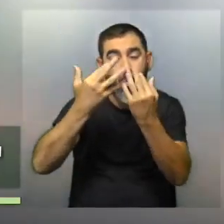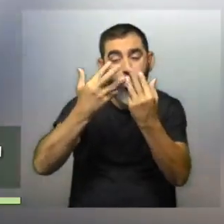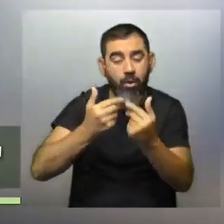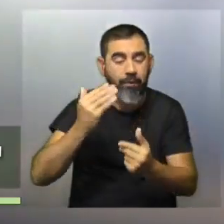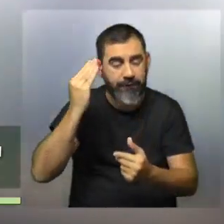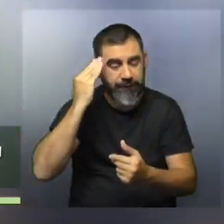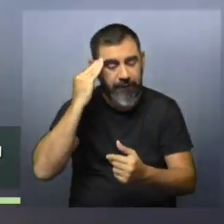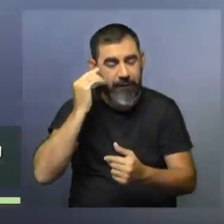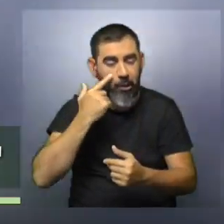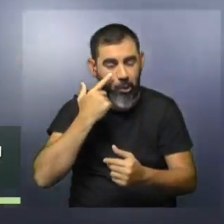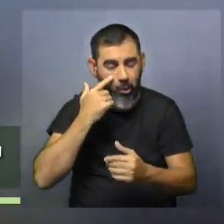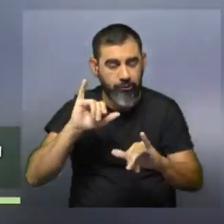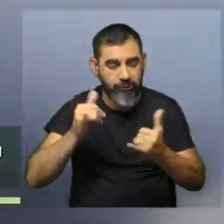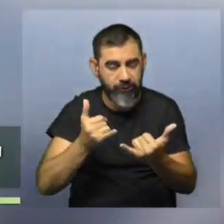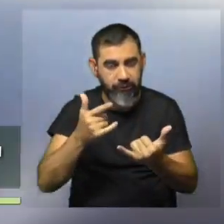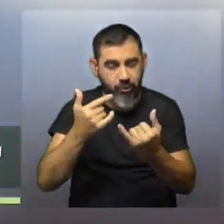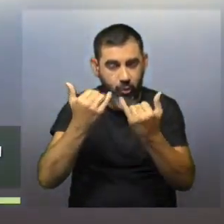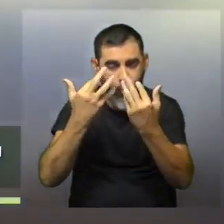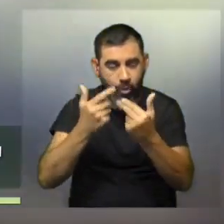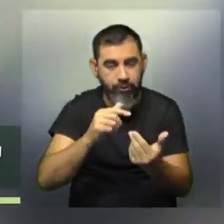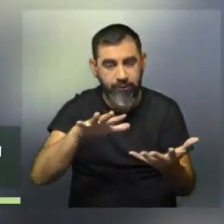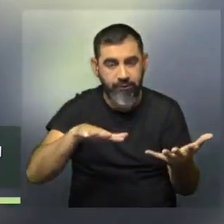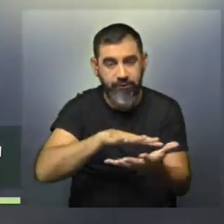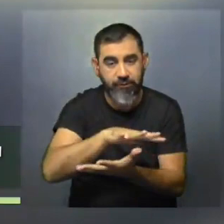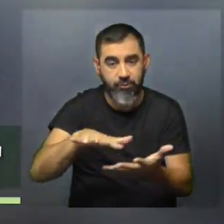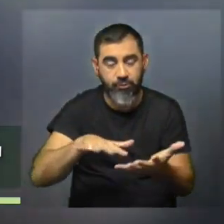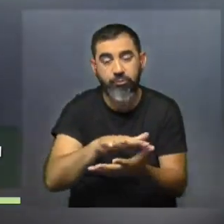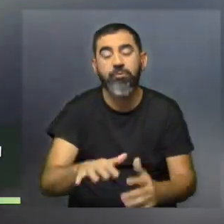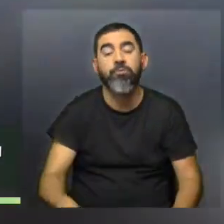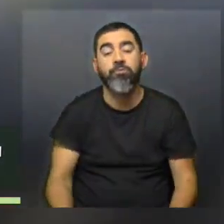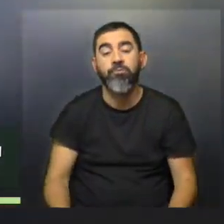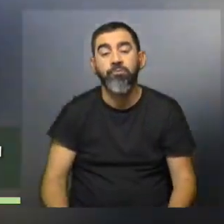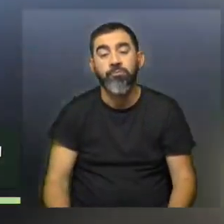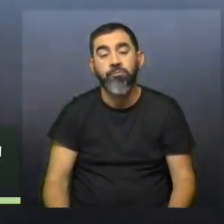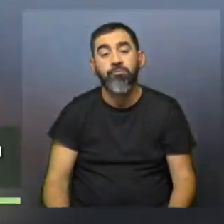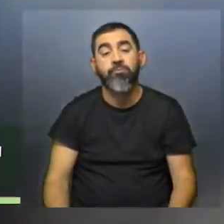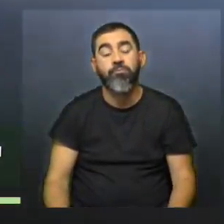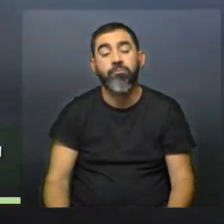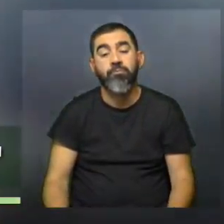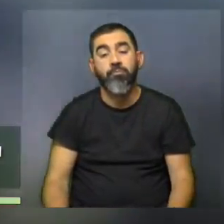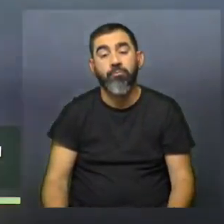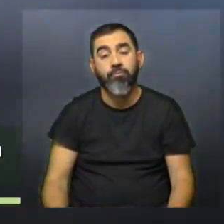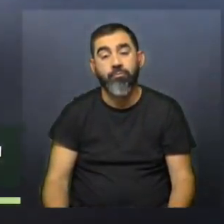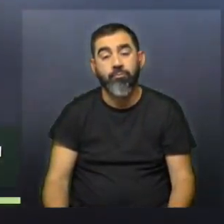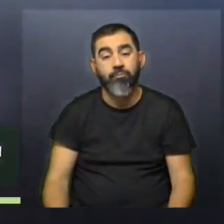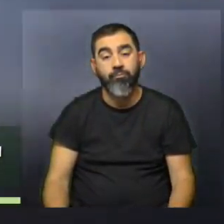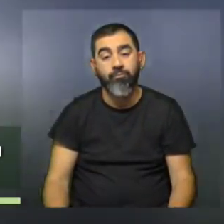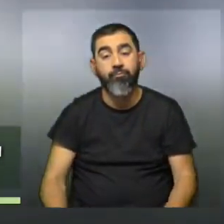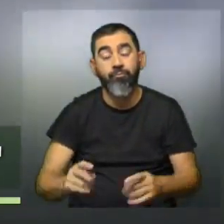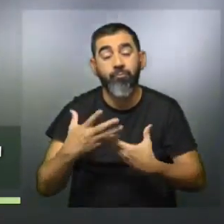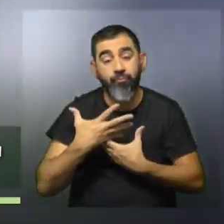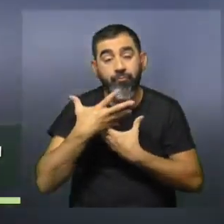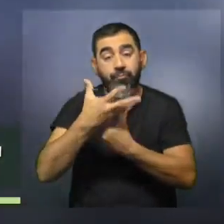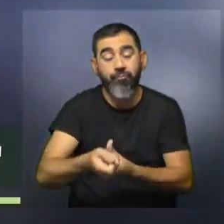hoy, estos hechos que tú comentabas. Y bueno, y apoyando también lo que el